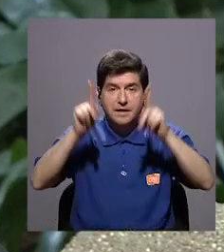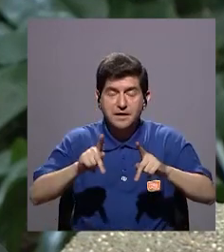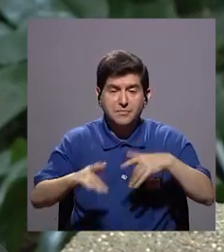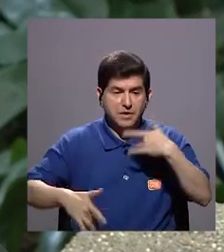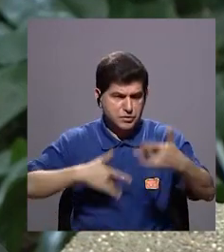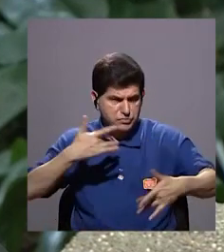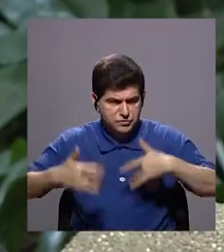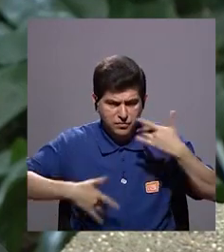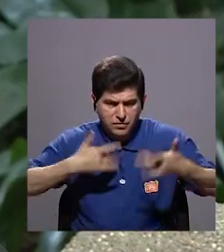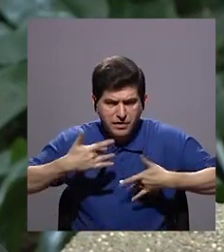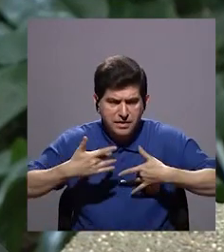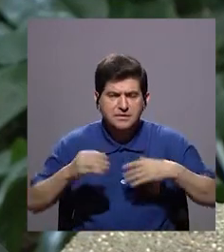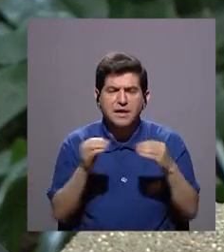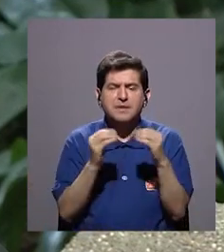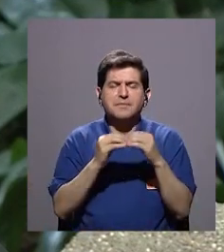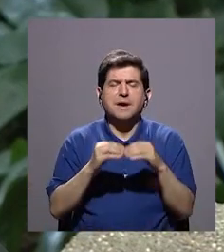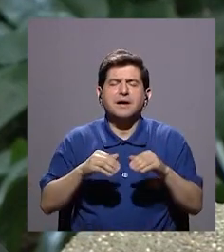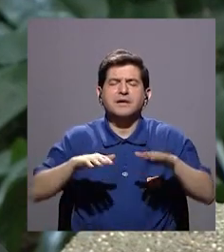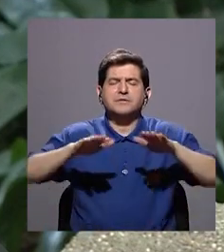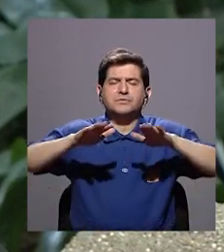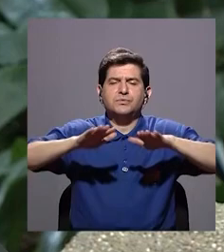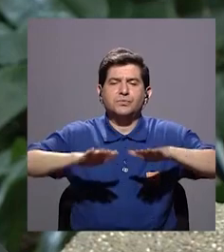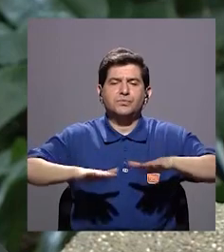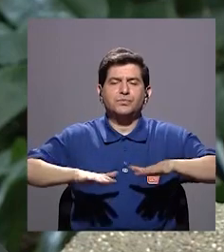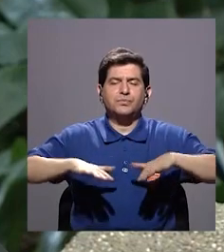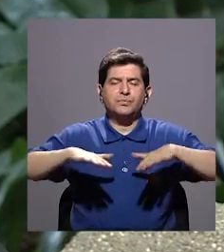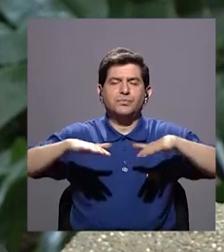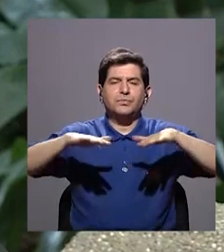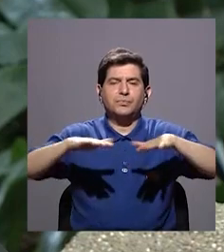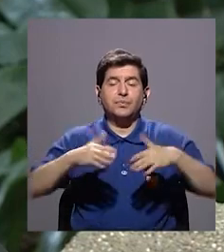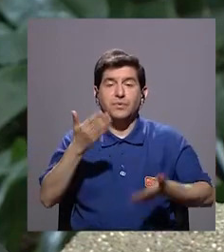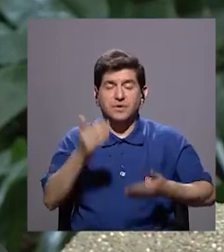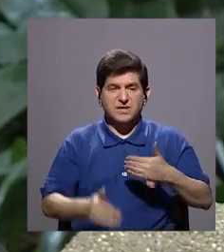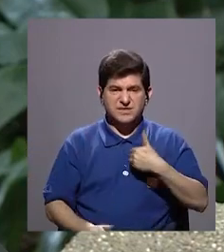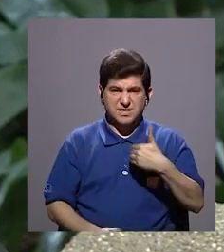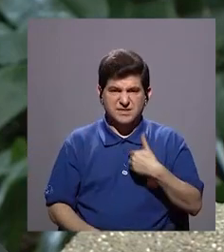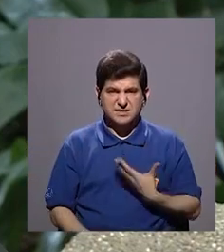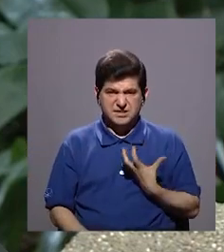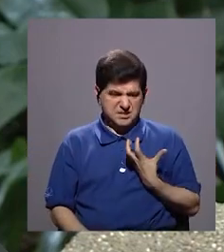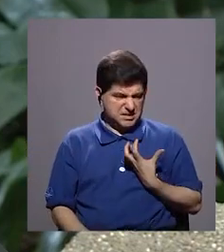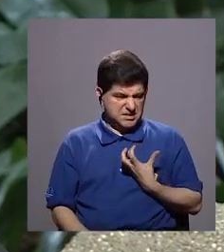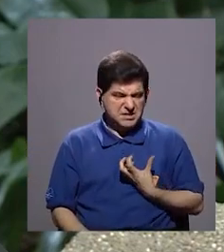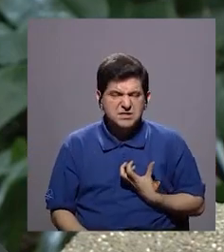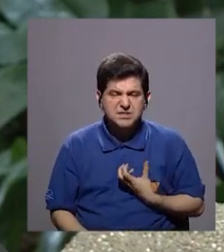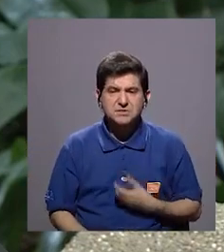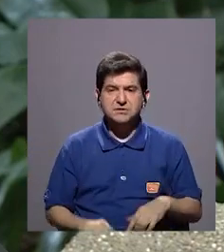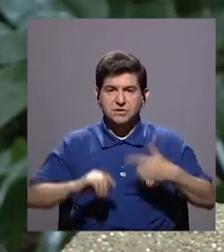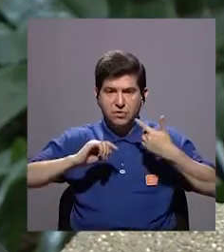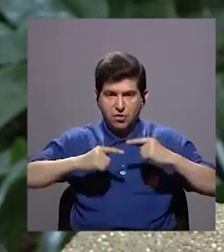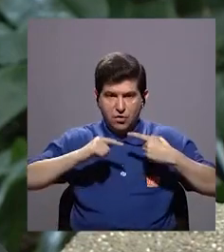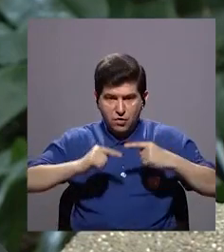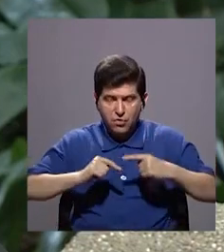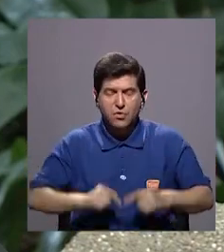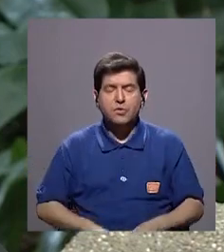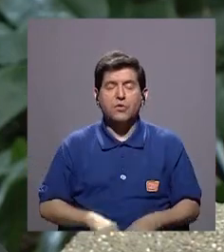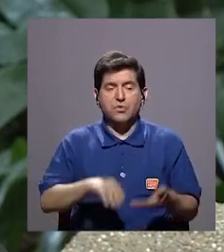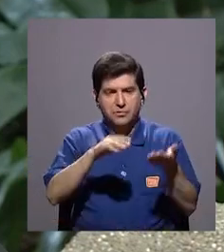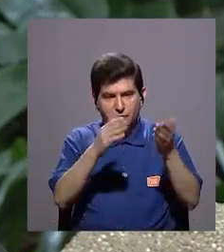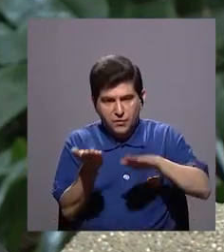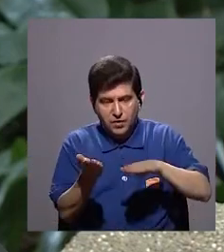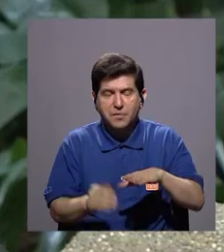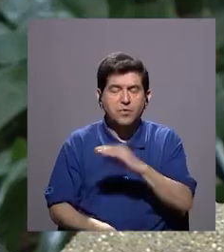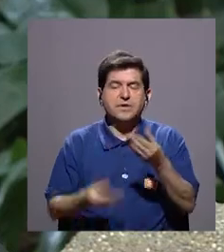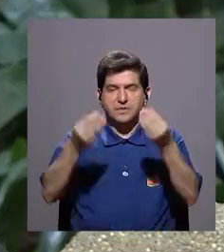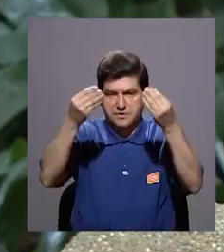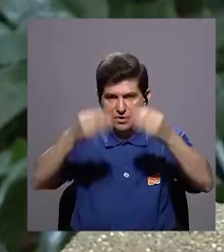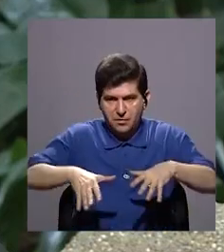persona se siente más liviana, y que tal vez si tenía un resentimiento o el dolor por la pérdida, se da cuenta